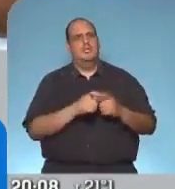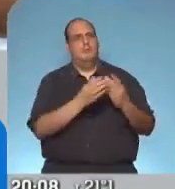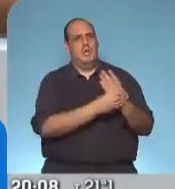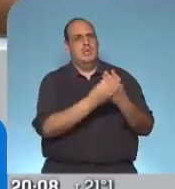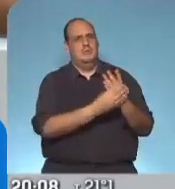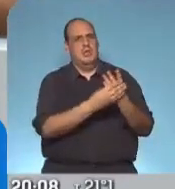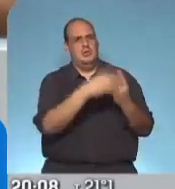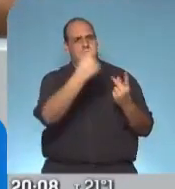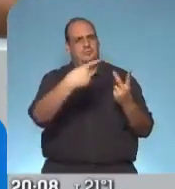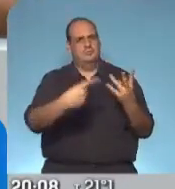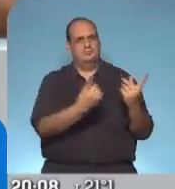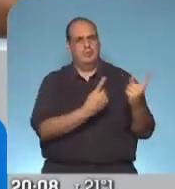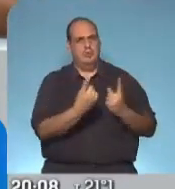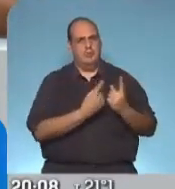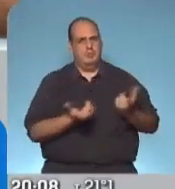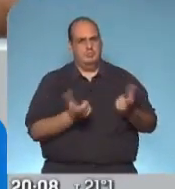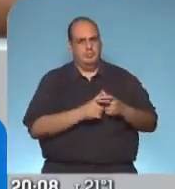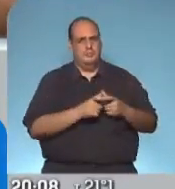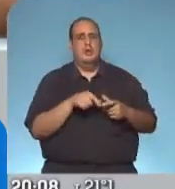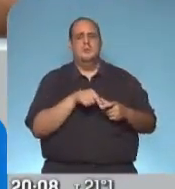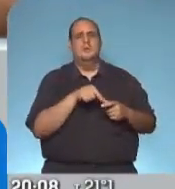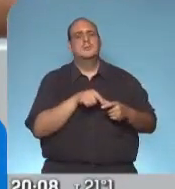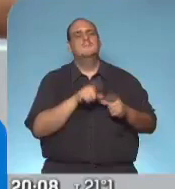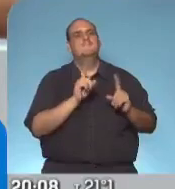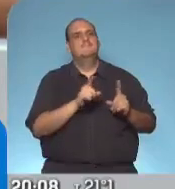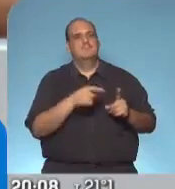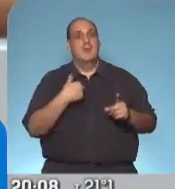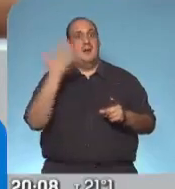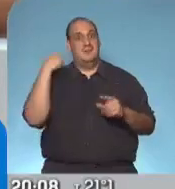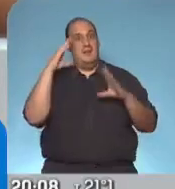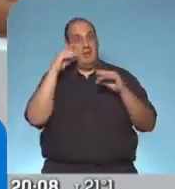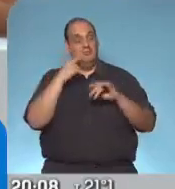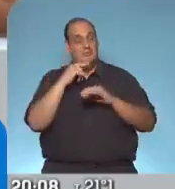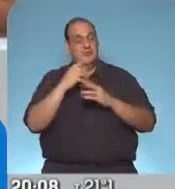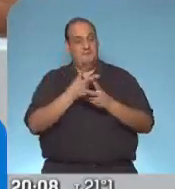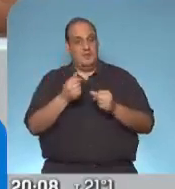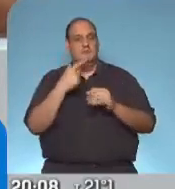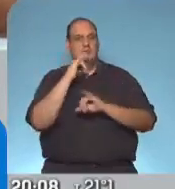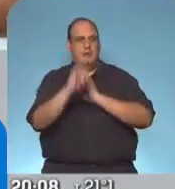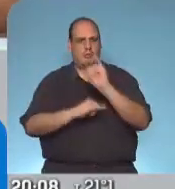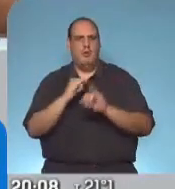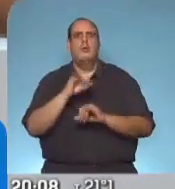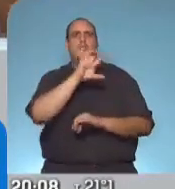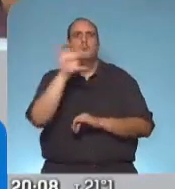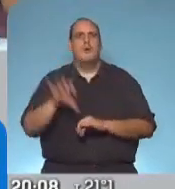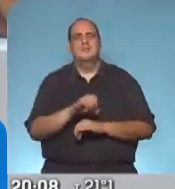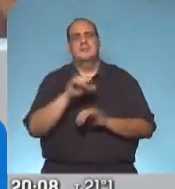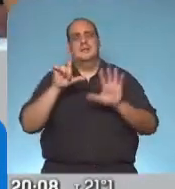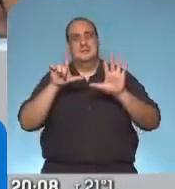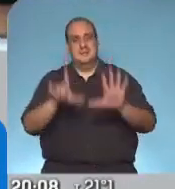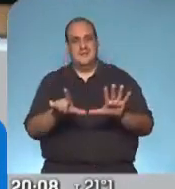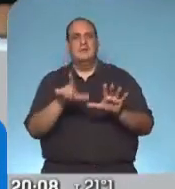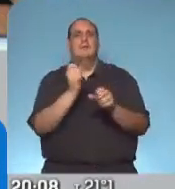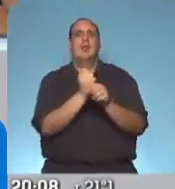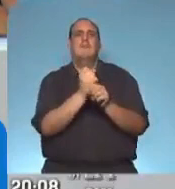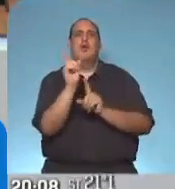interministerial, fue analizando los pedidos de los gobernadores. Nos despedíamos anoche del programa contando que había 7 provincias, que habrían algunos rubros que después las vamos